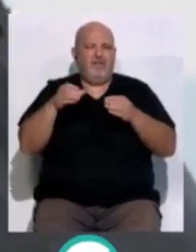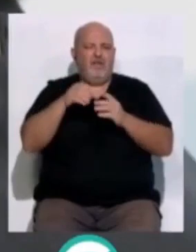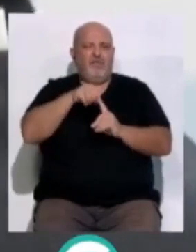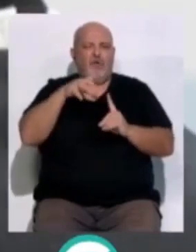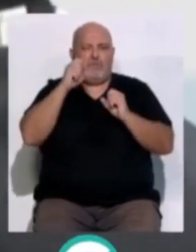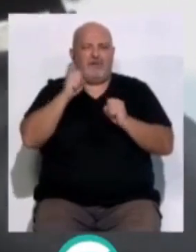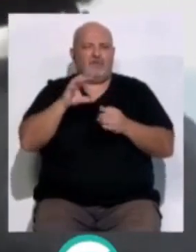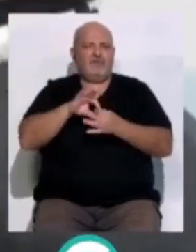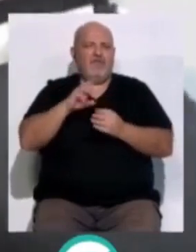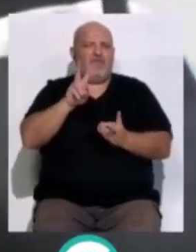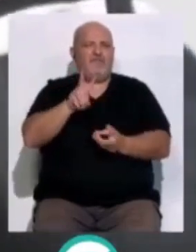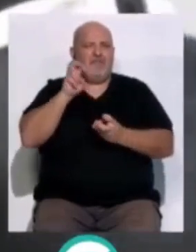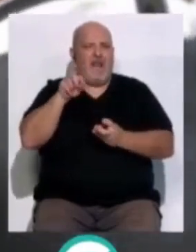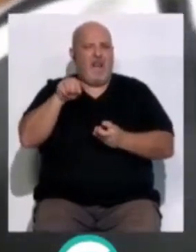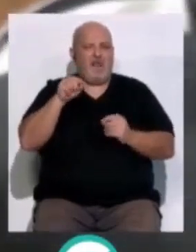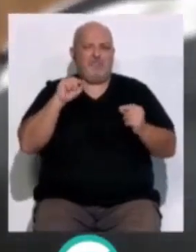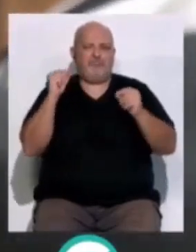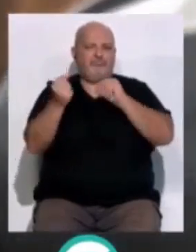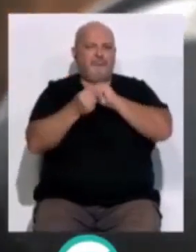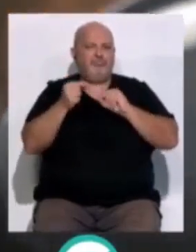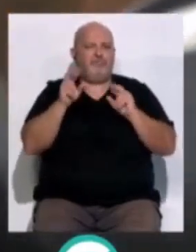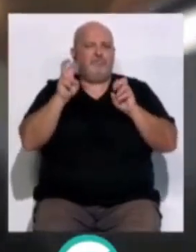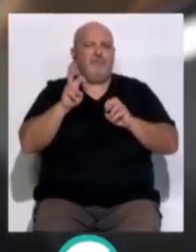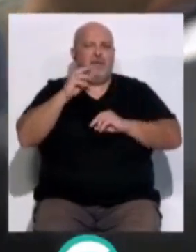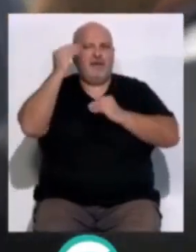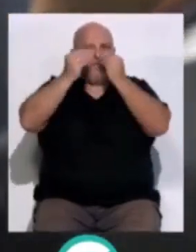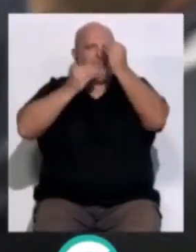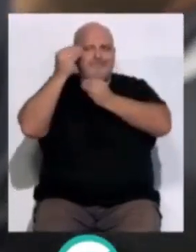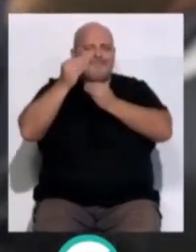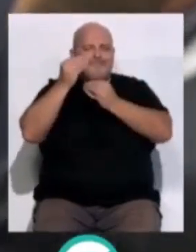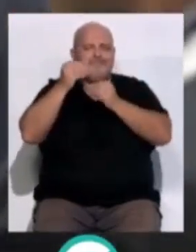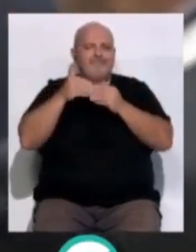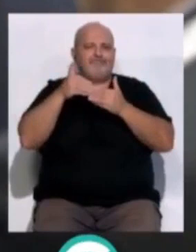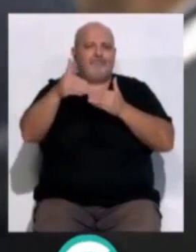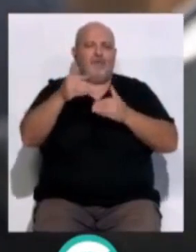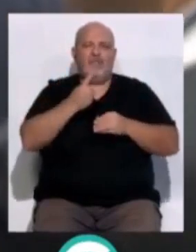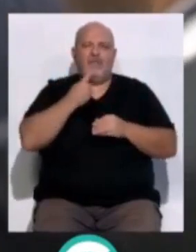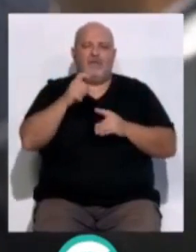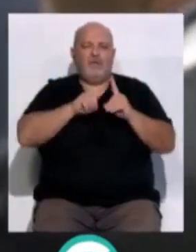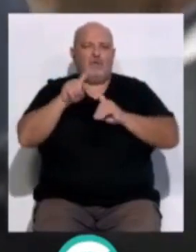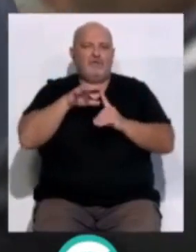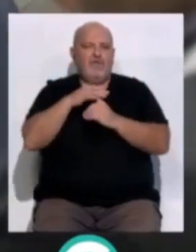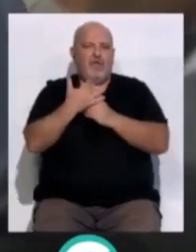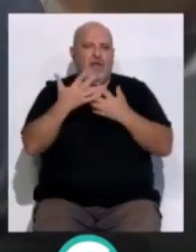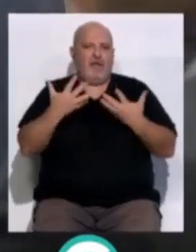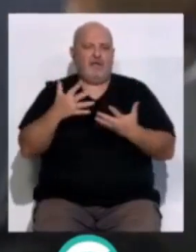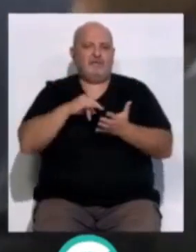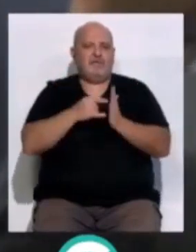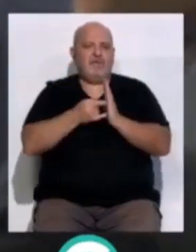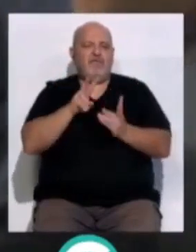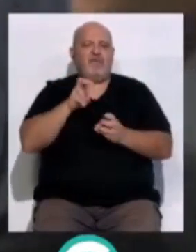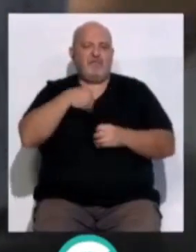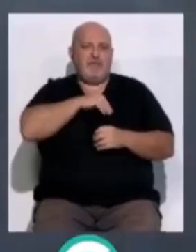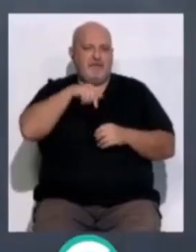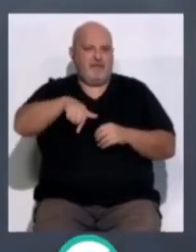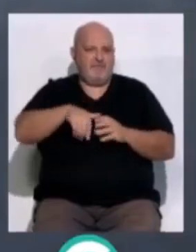expertos en la materia se congregan para debatir y realizar una reflexión estratégica sobre la compleja coyuntura actual del sistema fiscal en